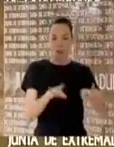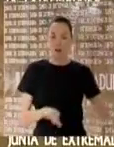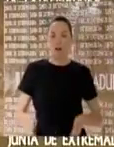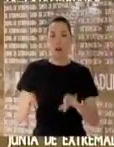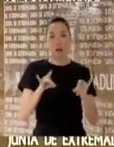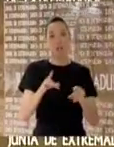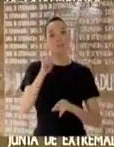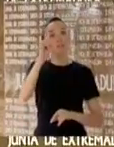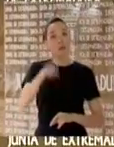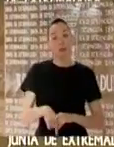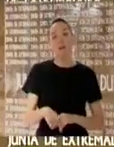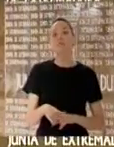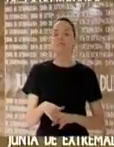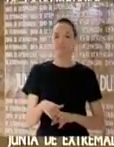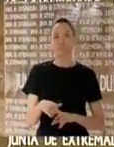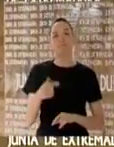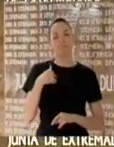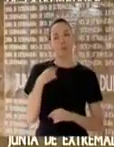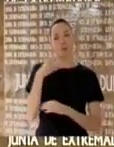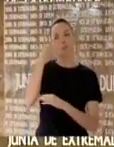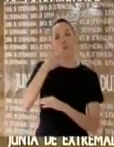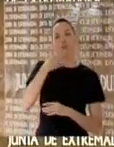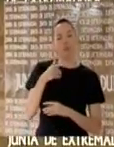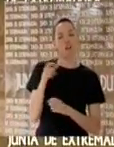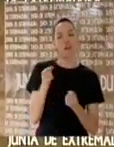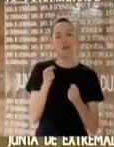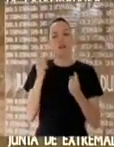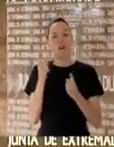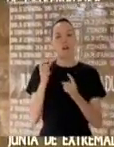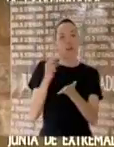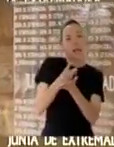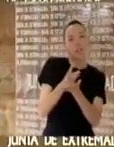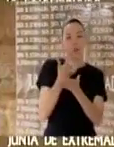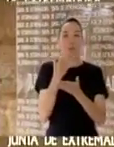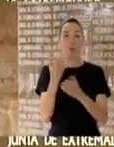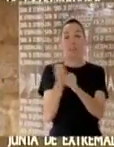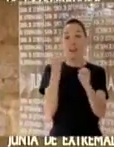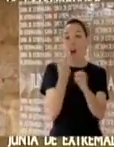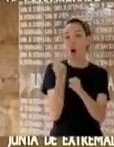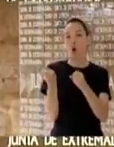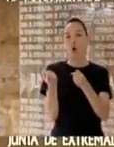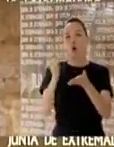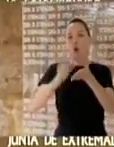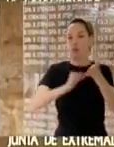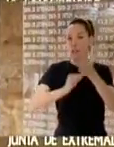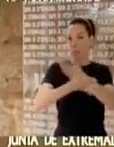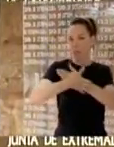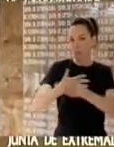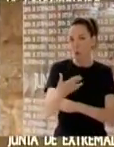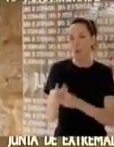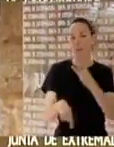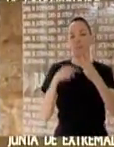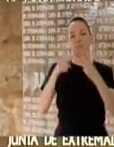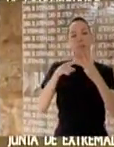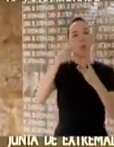soy desconocedor de muchos de los problemas, de los desafíos que tiene la sociedad extremeña, ¿no? Que tienen que ver con el empleo, con la precariedad, que tienen que ver con la despoblación, de